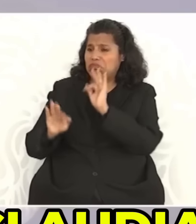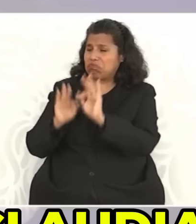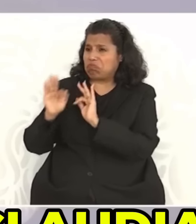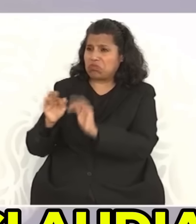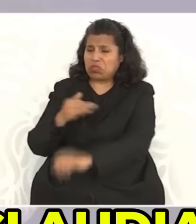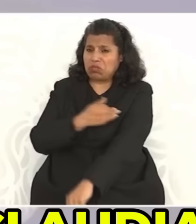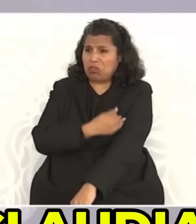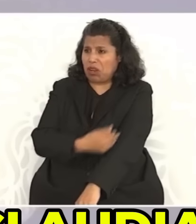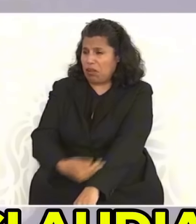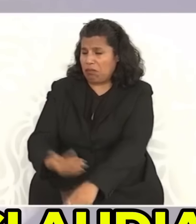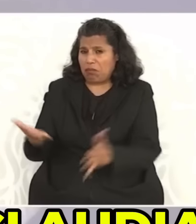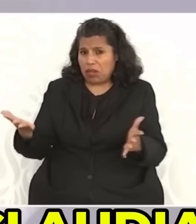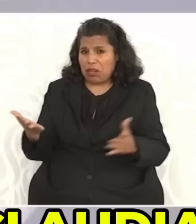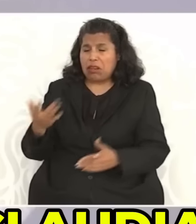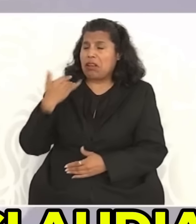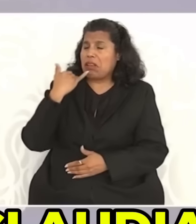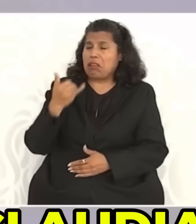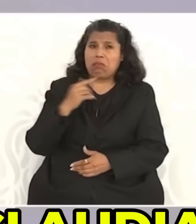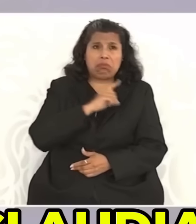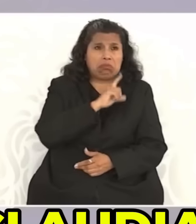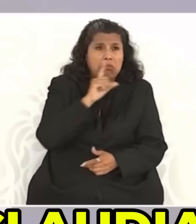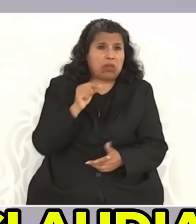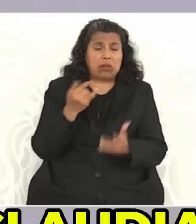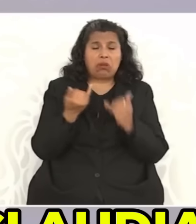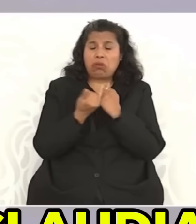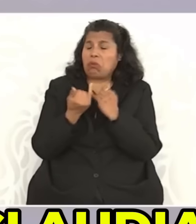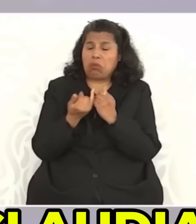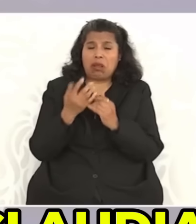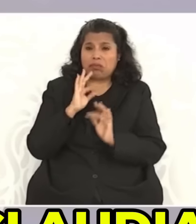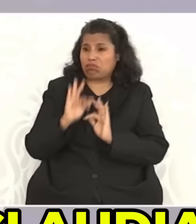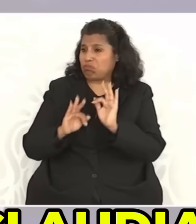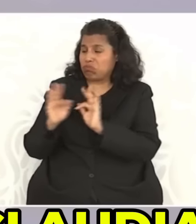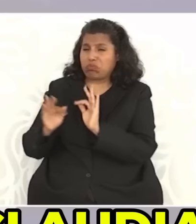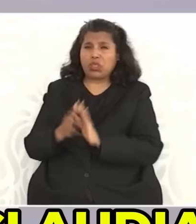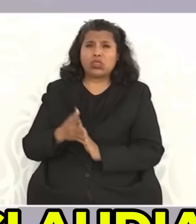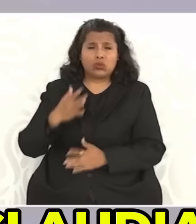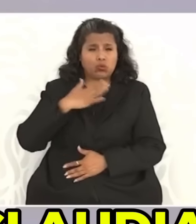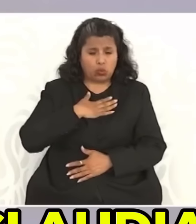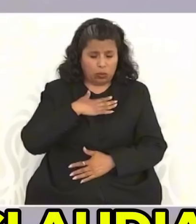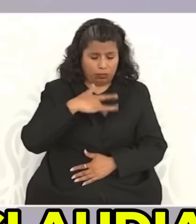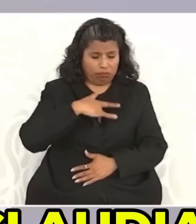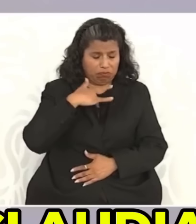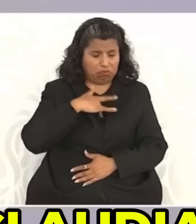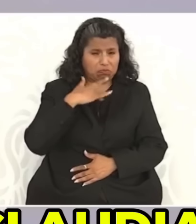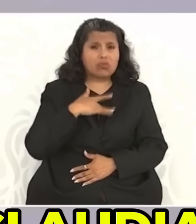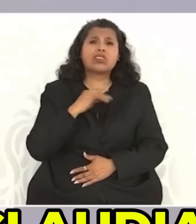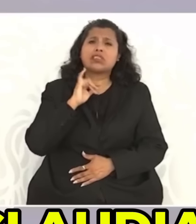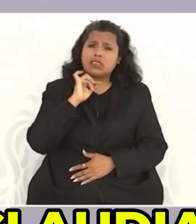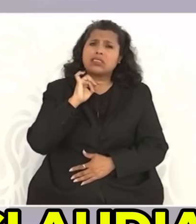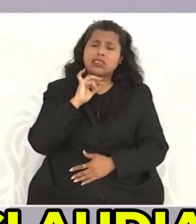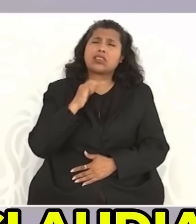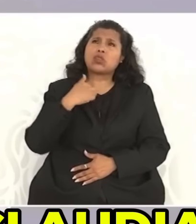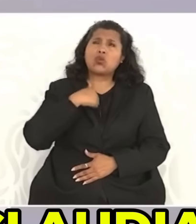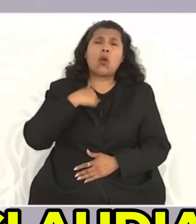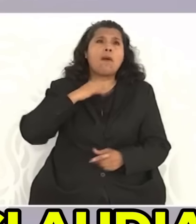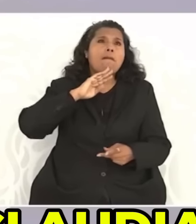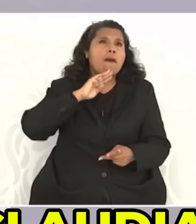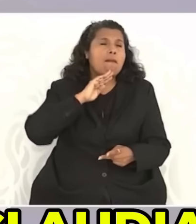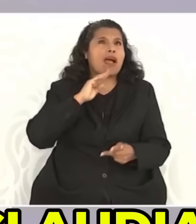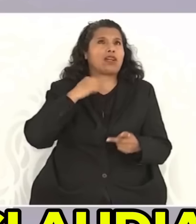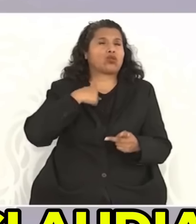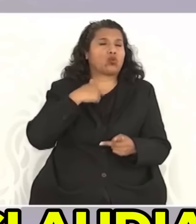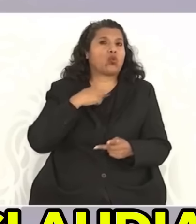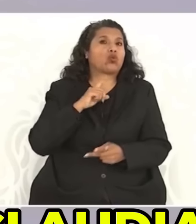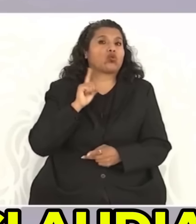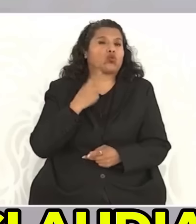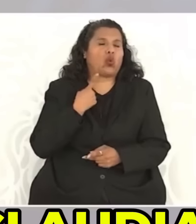nuestros pueblos, por la nación. Y entonces dije, pues sí, llegó una madre, llegó una abuela, llegó un